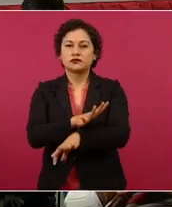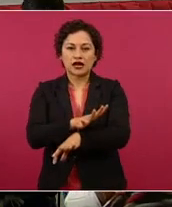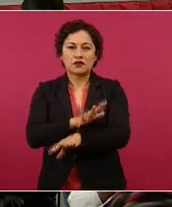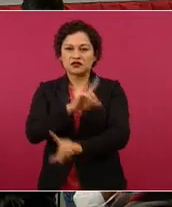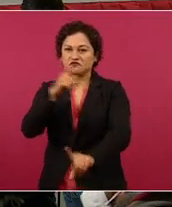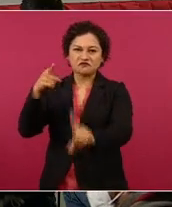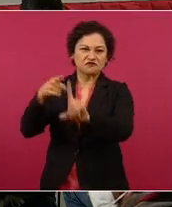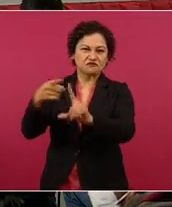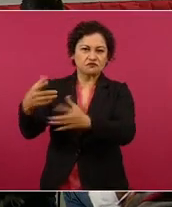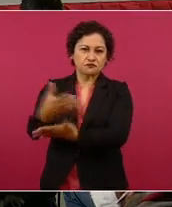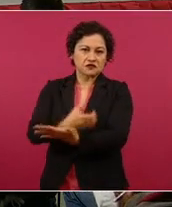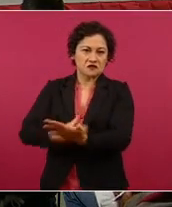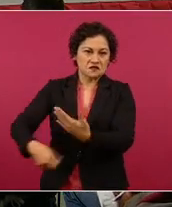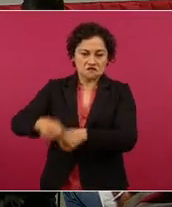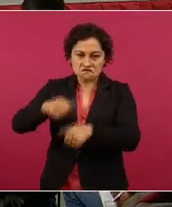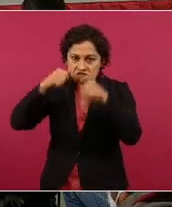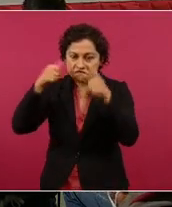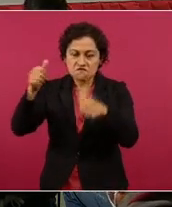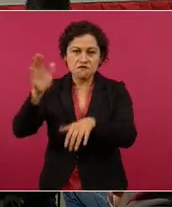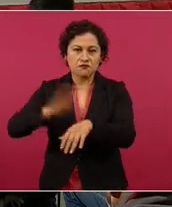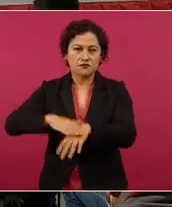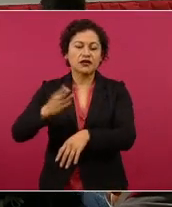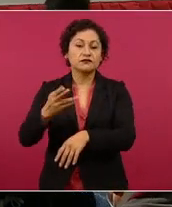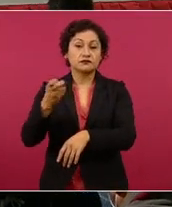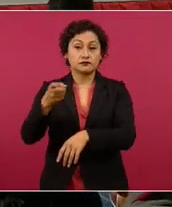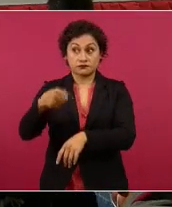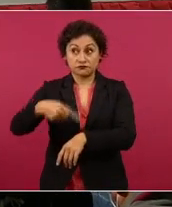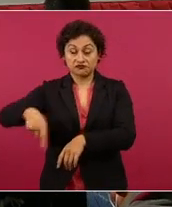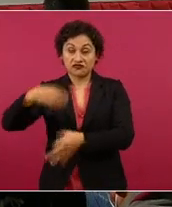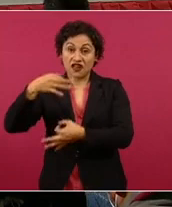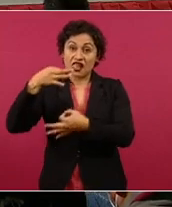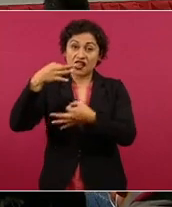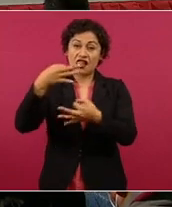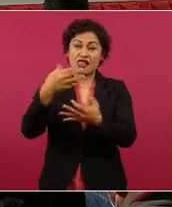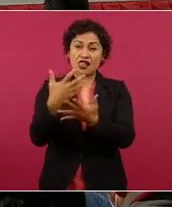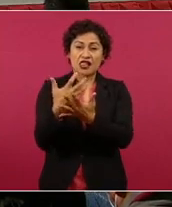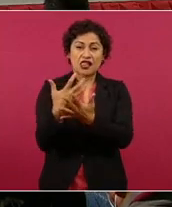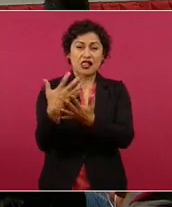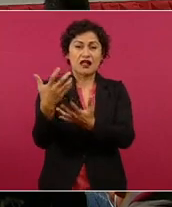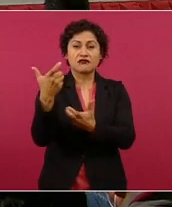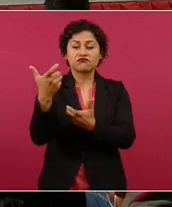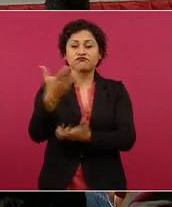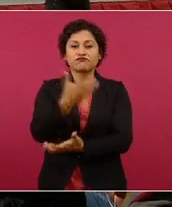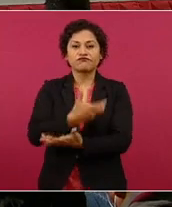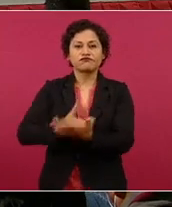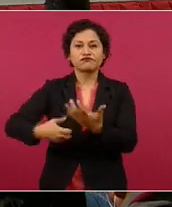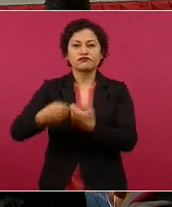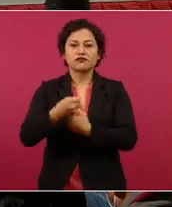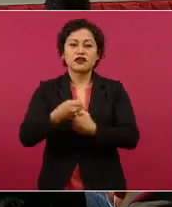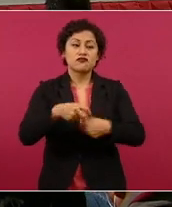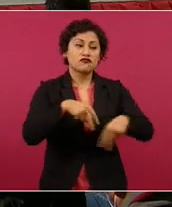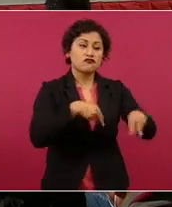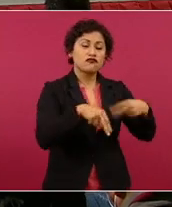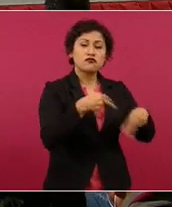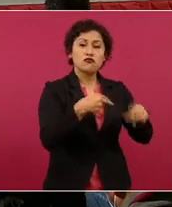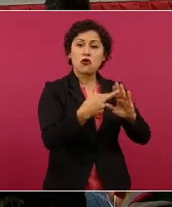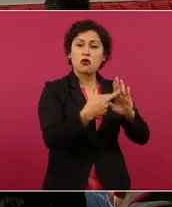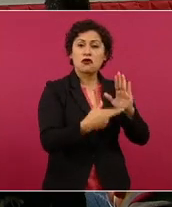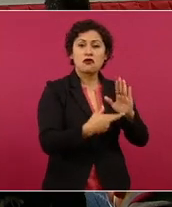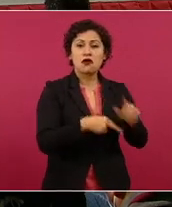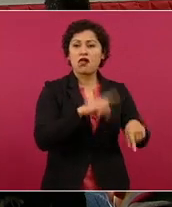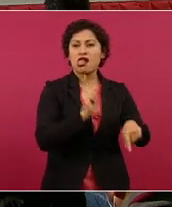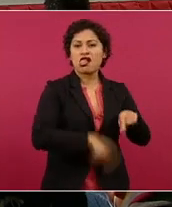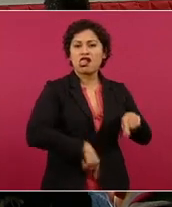a sus ganancias. Este afán por el dinero los ha llevado a romper las reglas de competencia, a cerrarle el